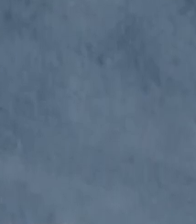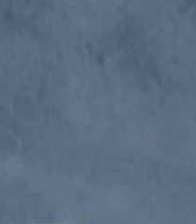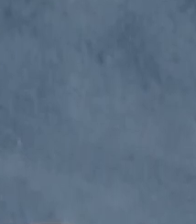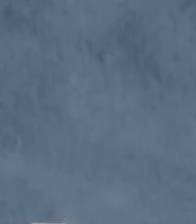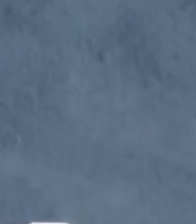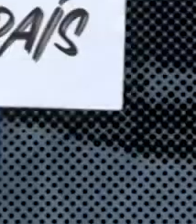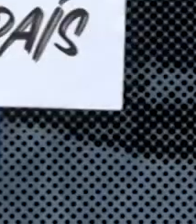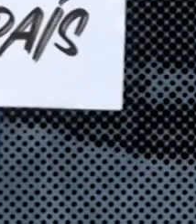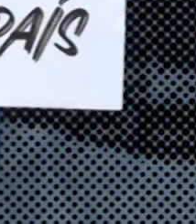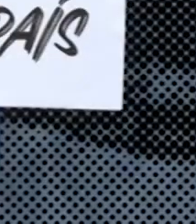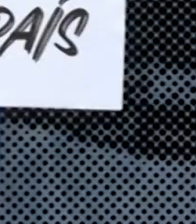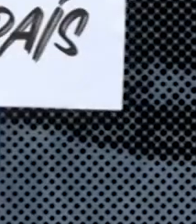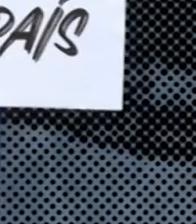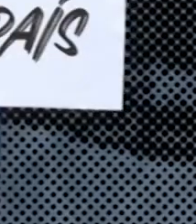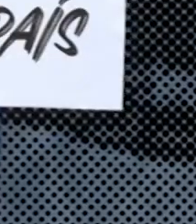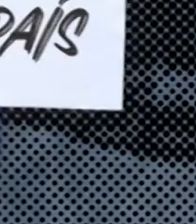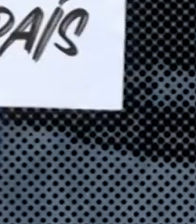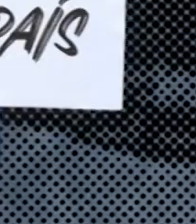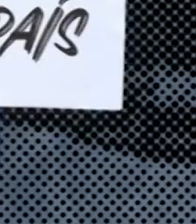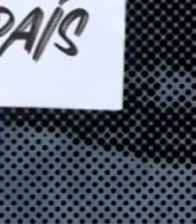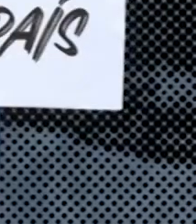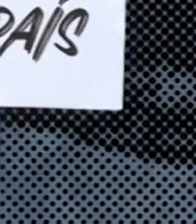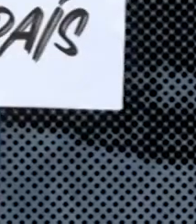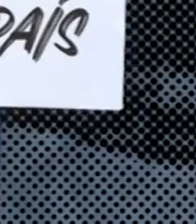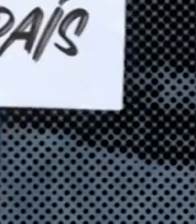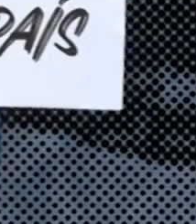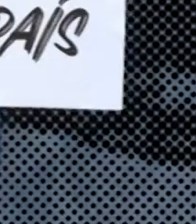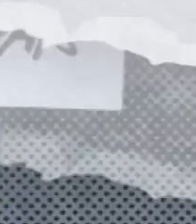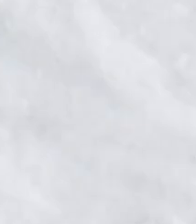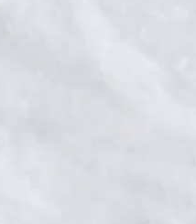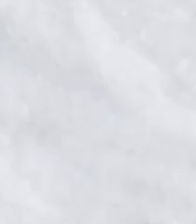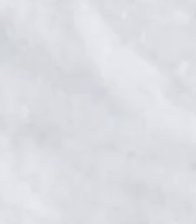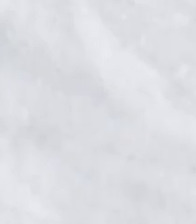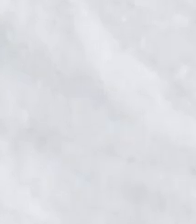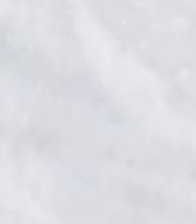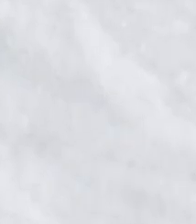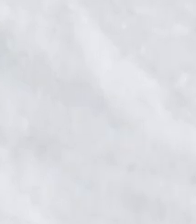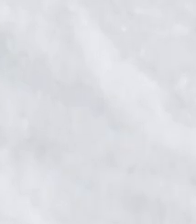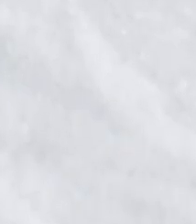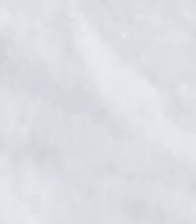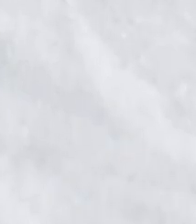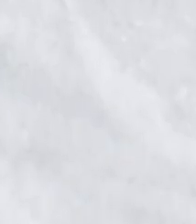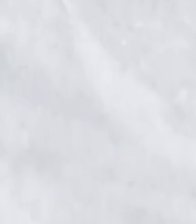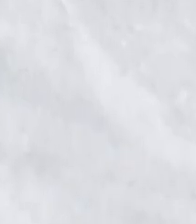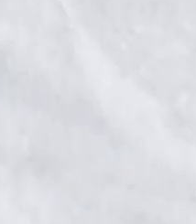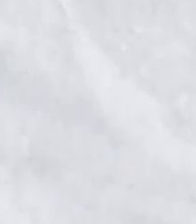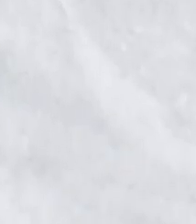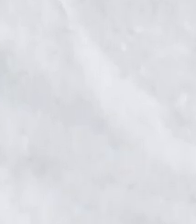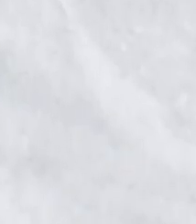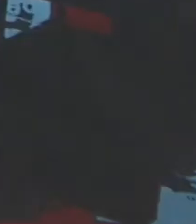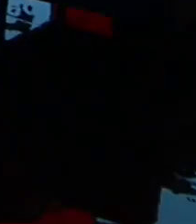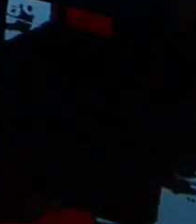Presenta FENAPES. Compromiso 6+1. Hagamos un trato por la educación pública.